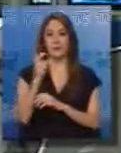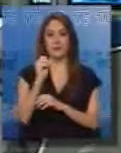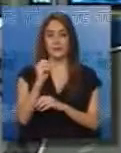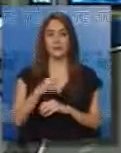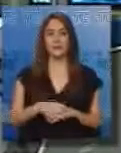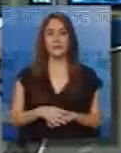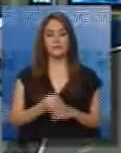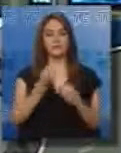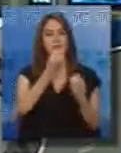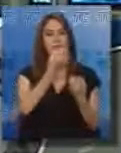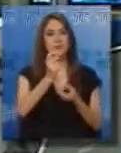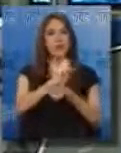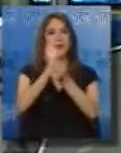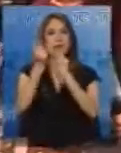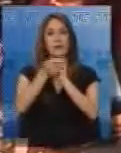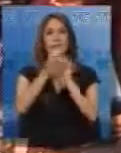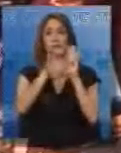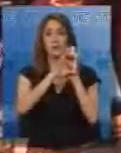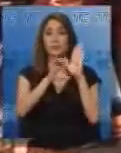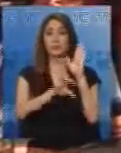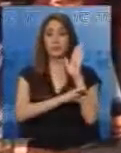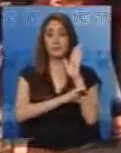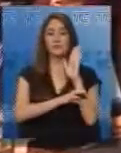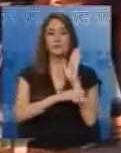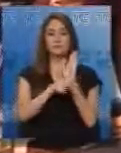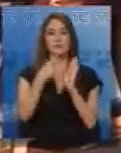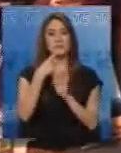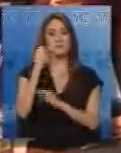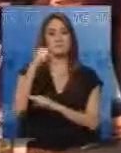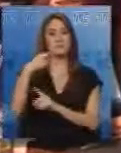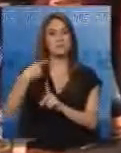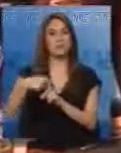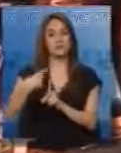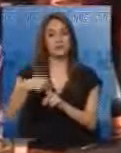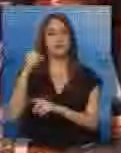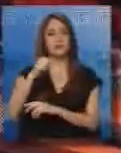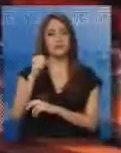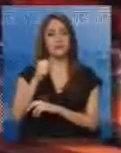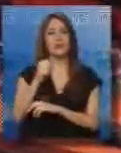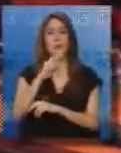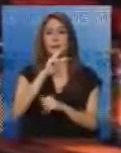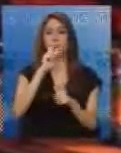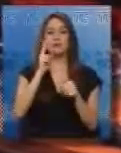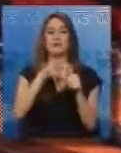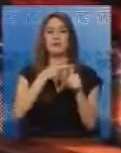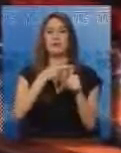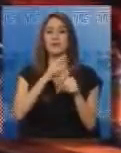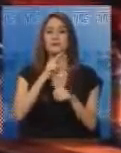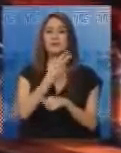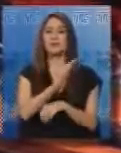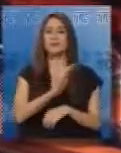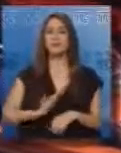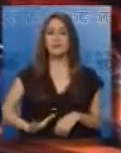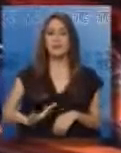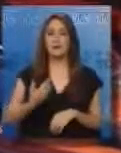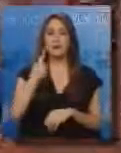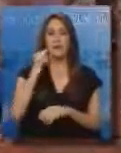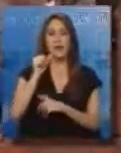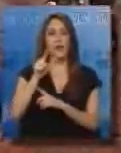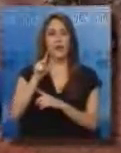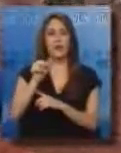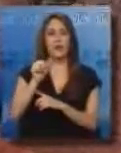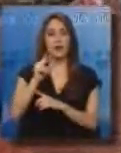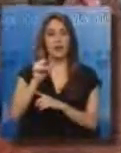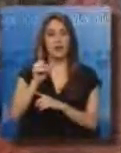la socialización de las enmiendas constitucionales ha dejado resultados positivos, según la primera vicepresidenta de la Asamblea, Rosana Alvarado,